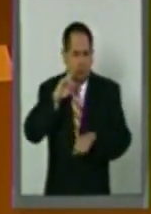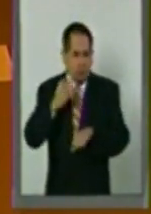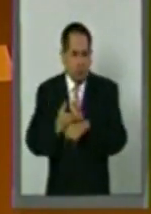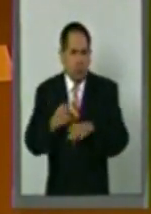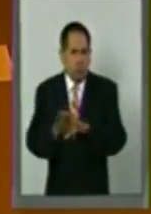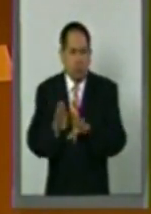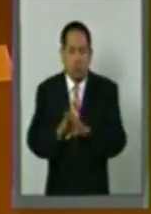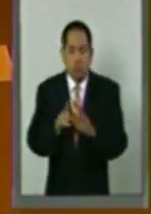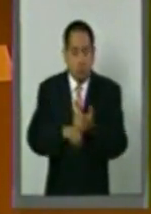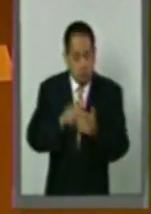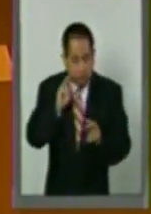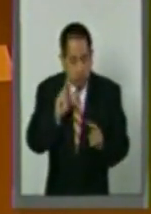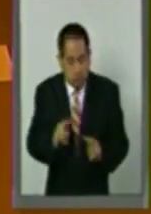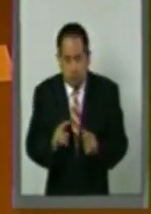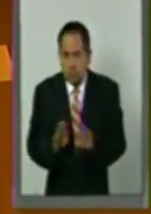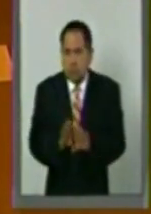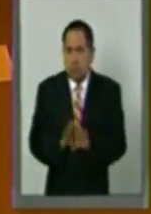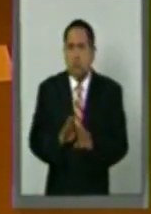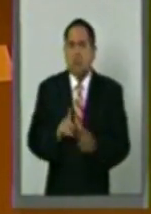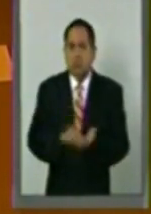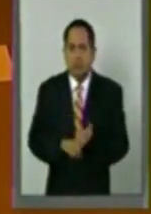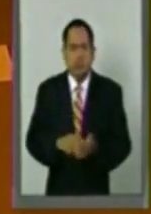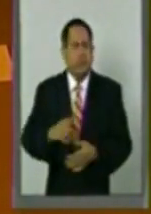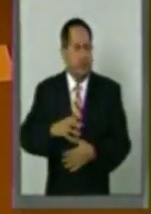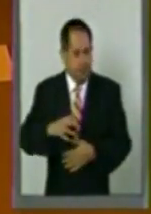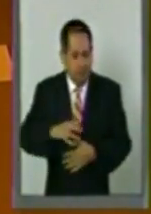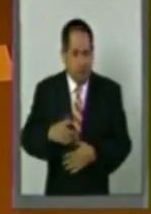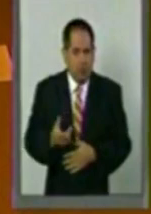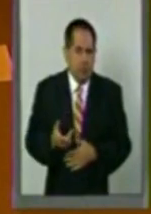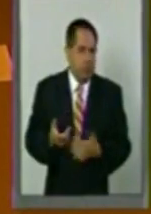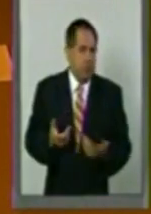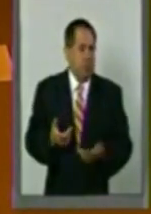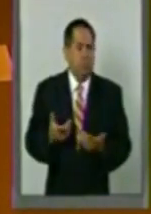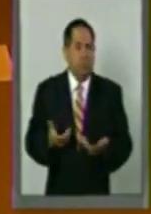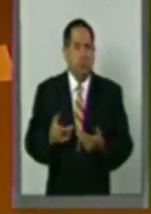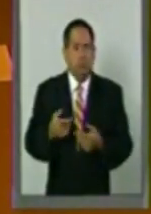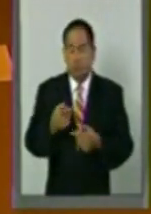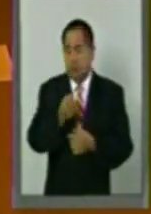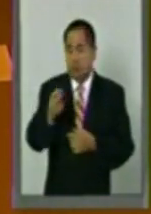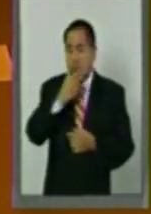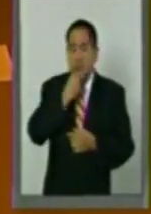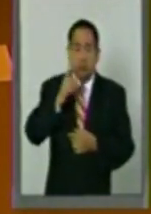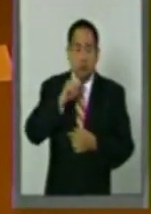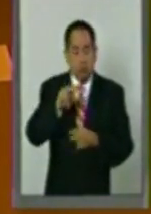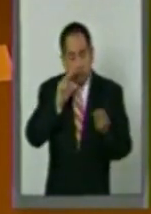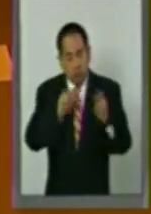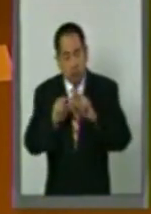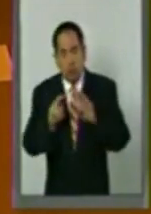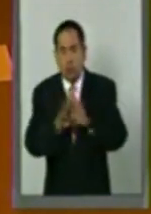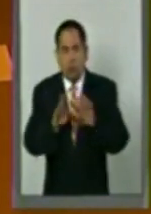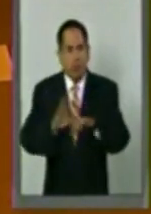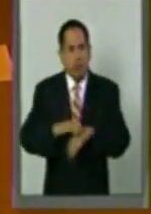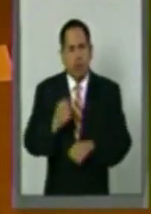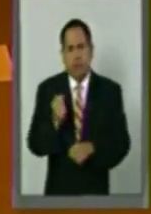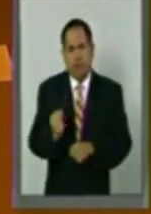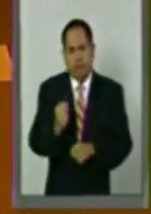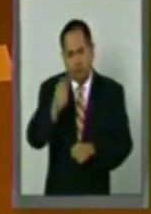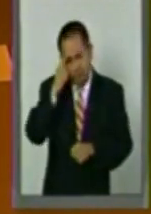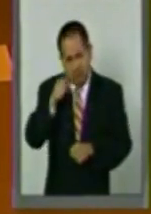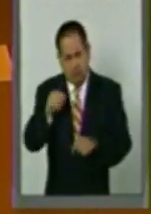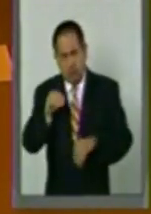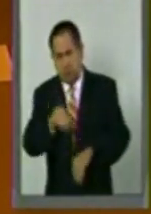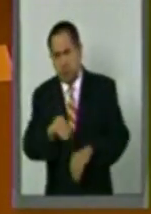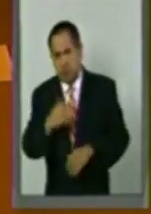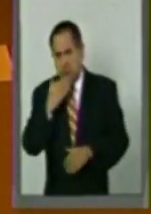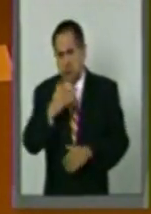tener, vemos que en la práctica pues tenemos que las y los legisladores ver formas más enérgicas de que esto se